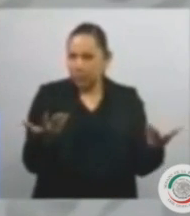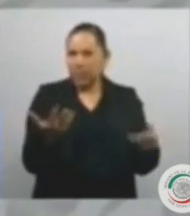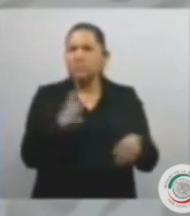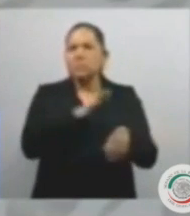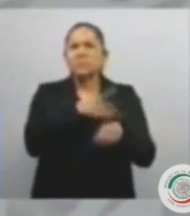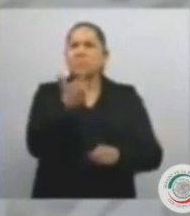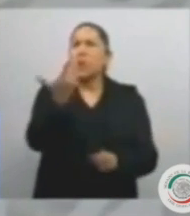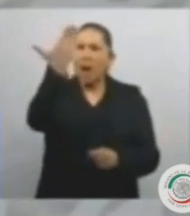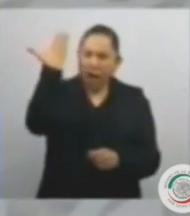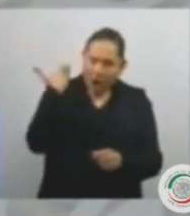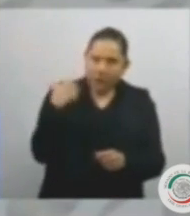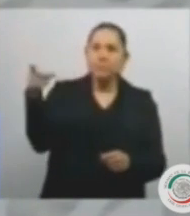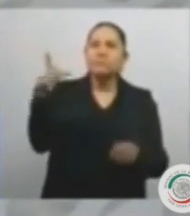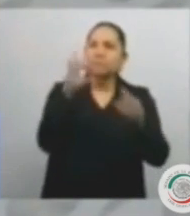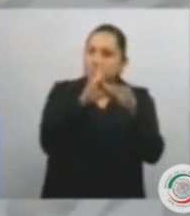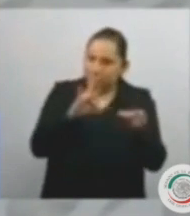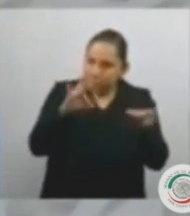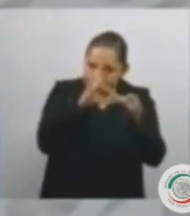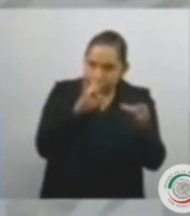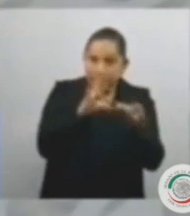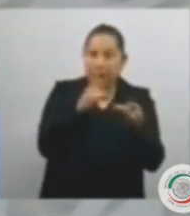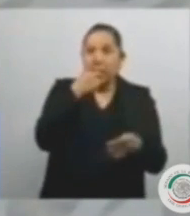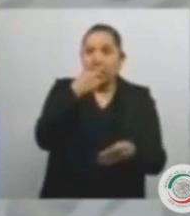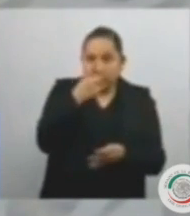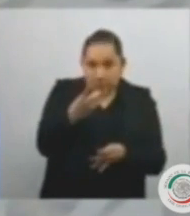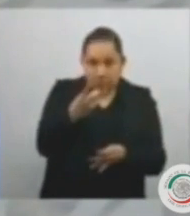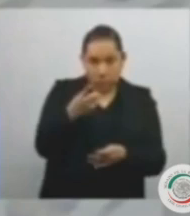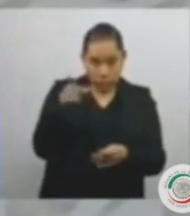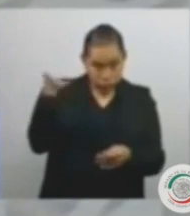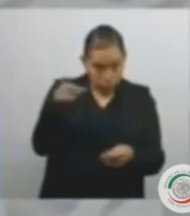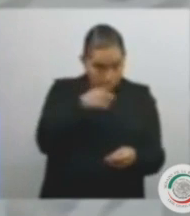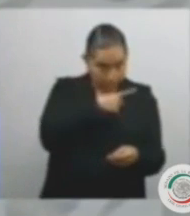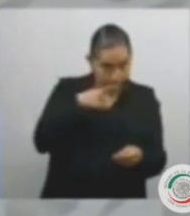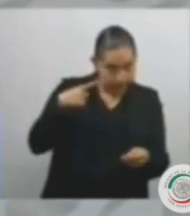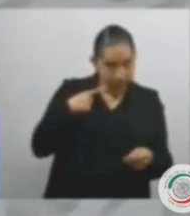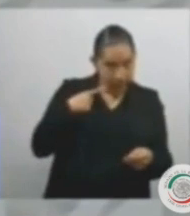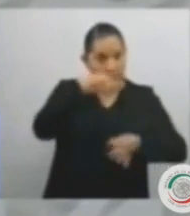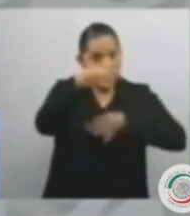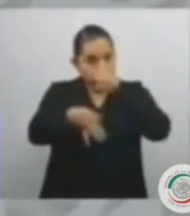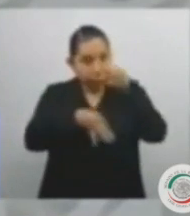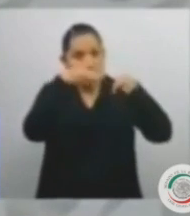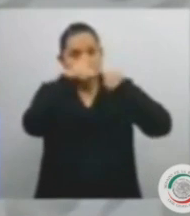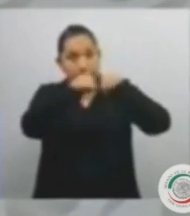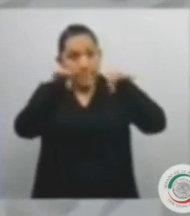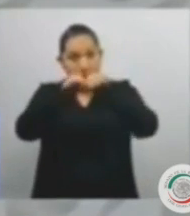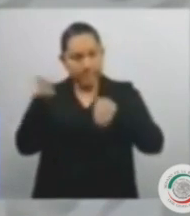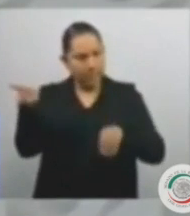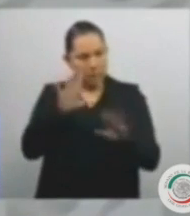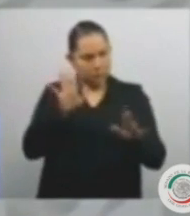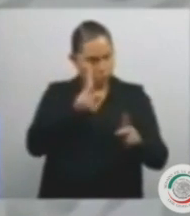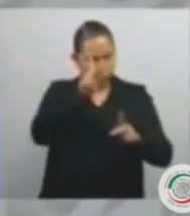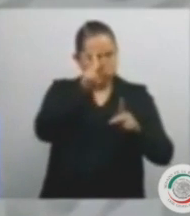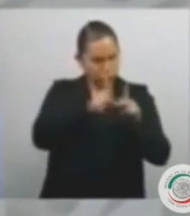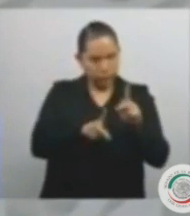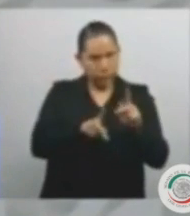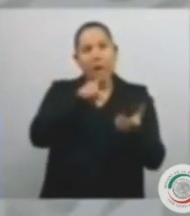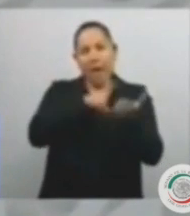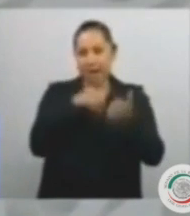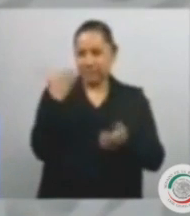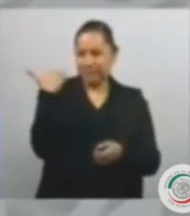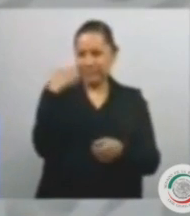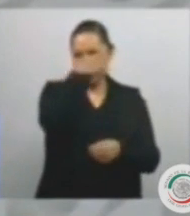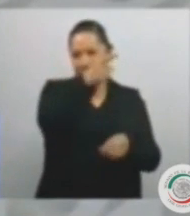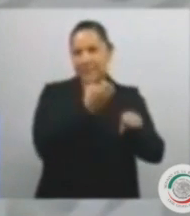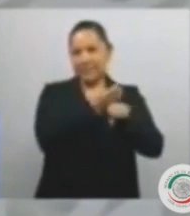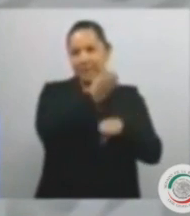suspendidas, acción con la que él estuvo de acuerdo, las transmisiones íntegras de sus conferencias en los estados de